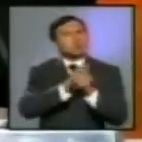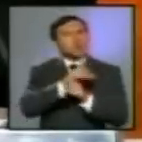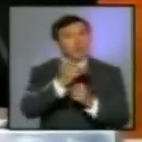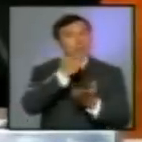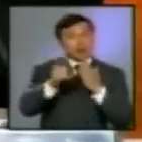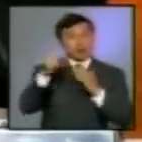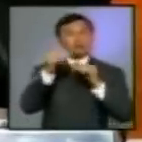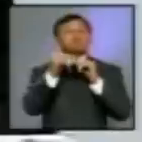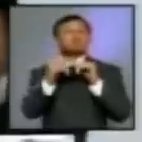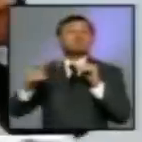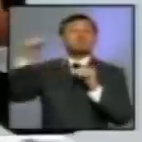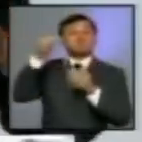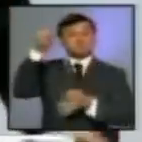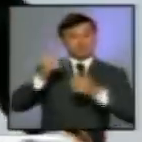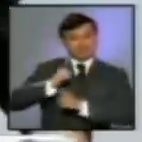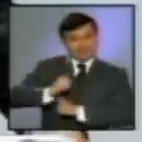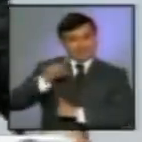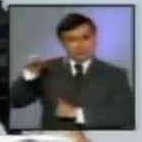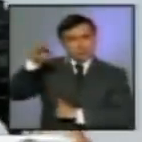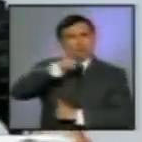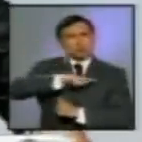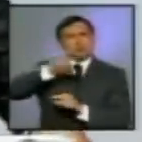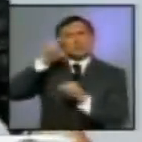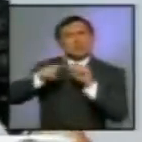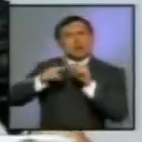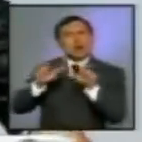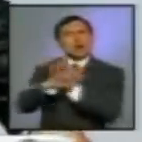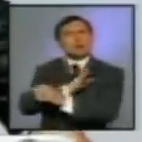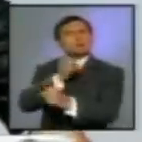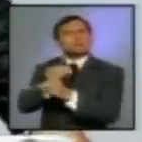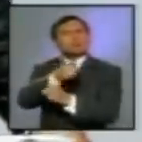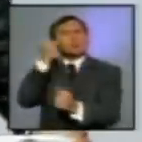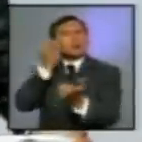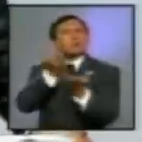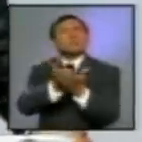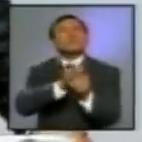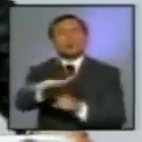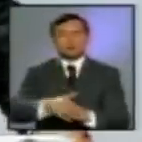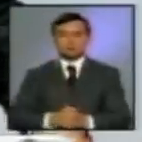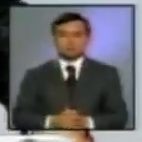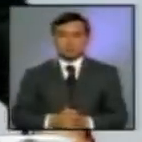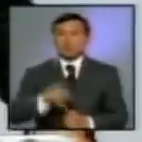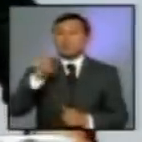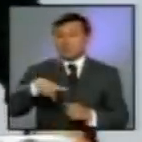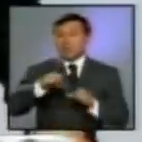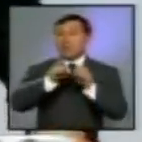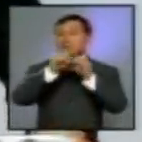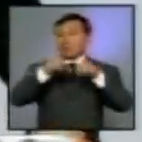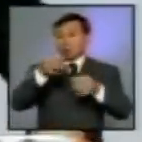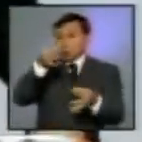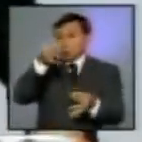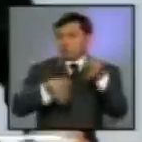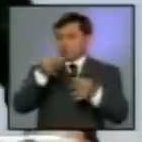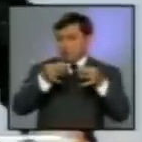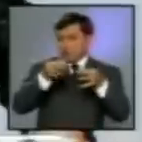ministros de la Suprema Corte? Sin duda tenemos que dar pasos en la materia de modernización del sistema judicial de nuestro país que